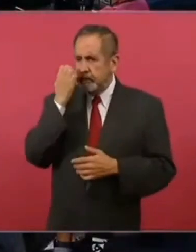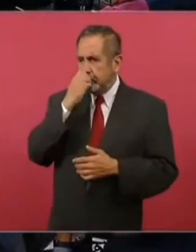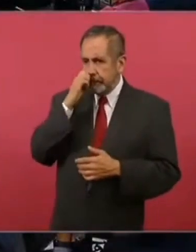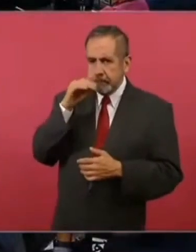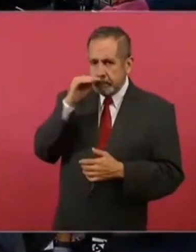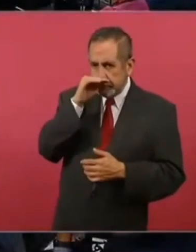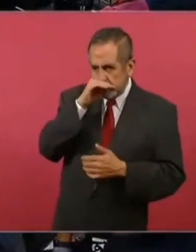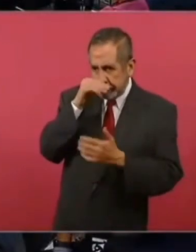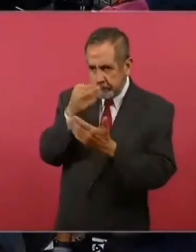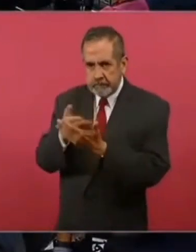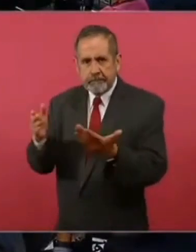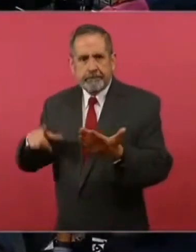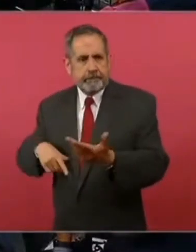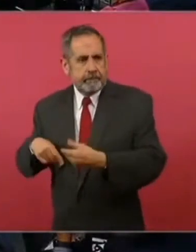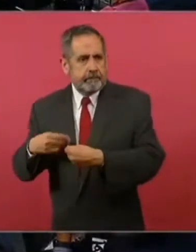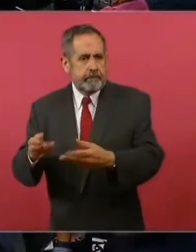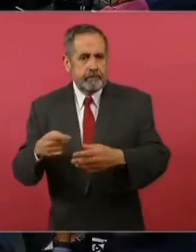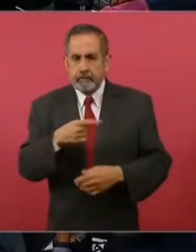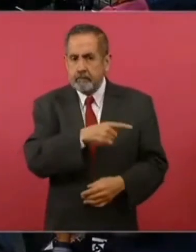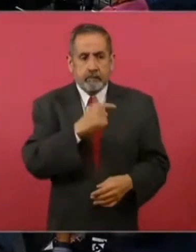pública?